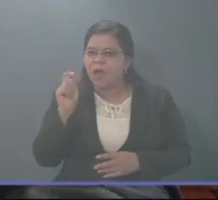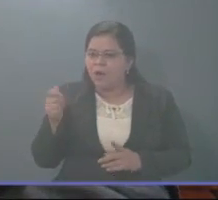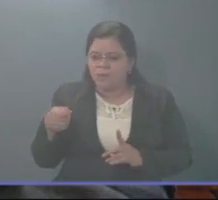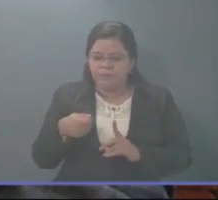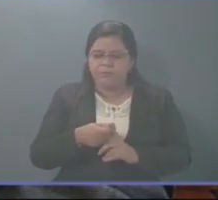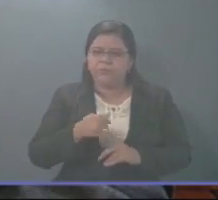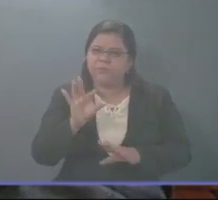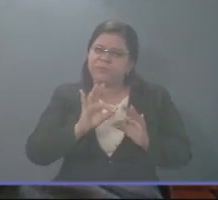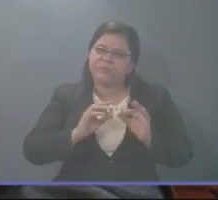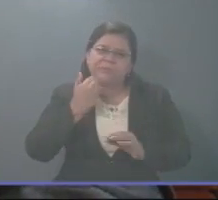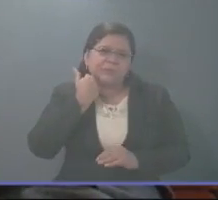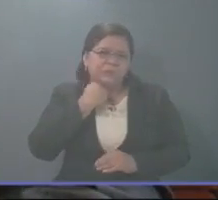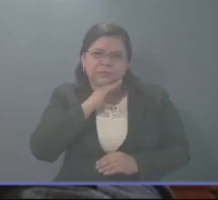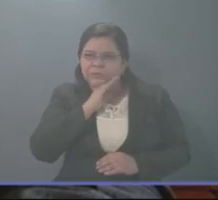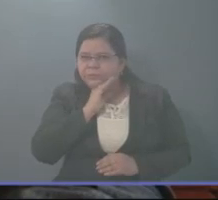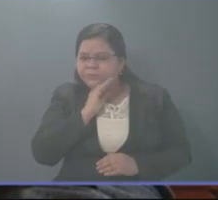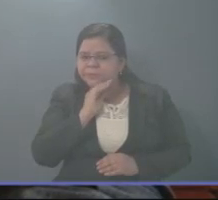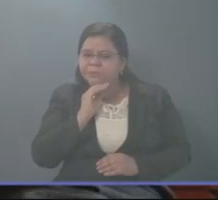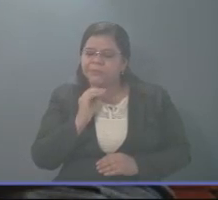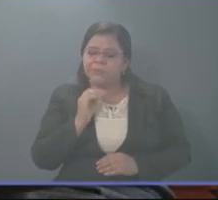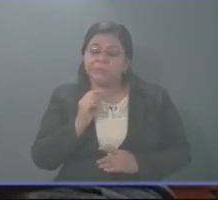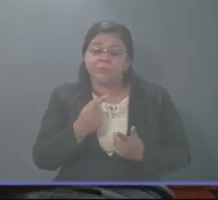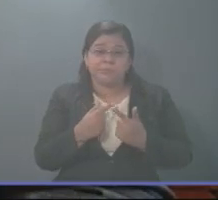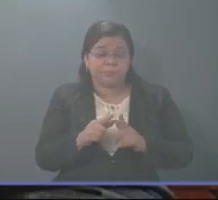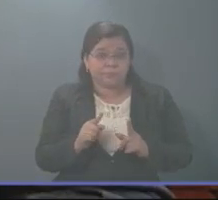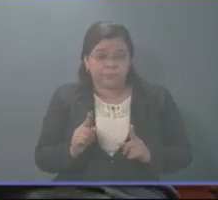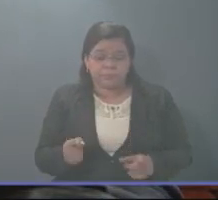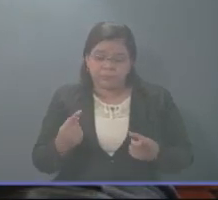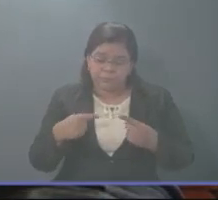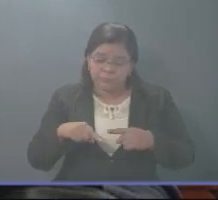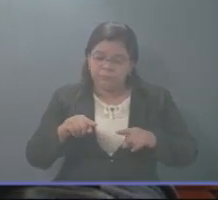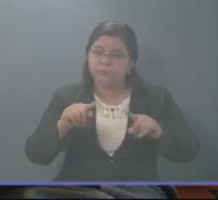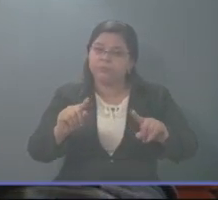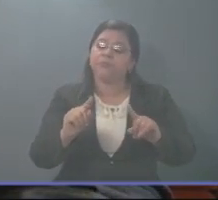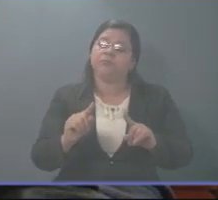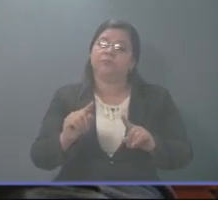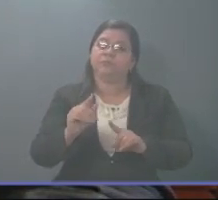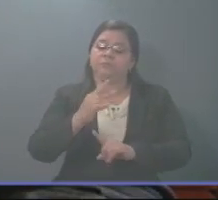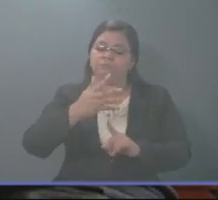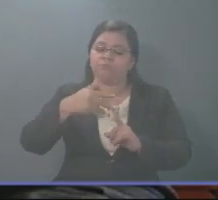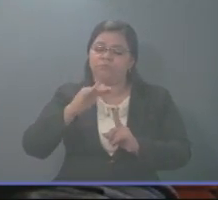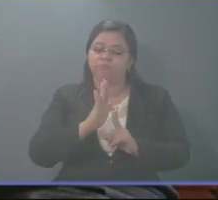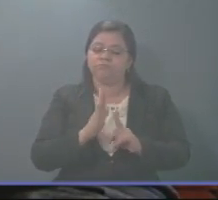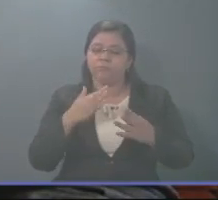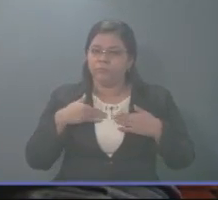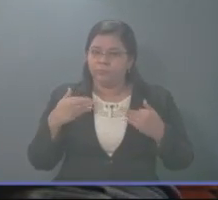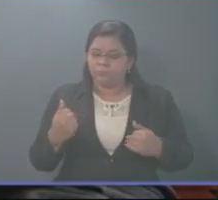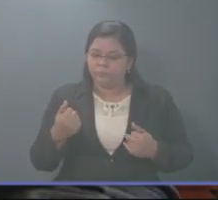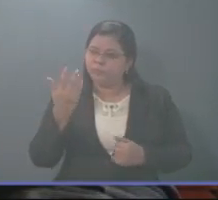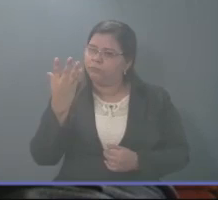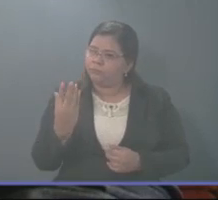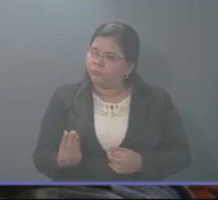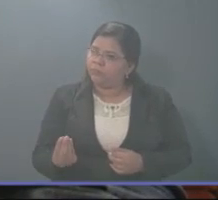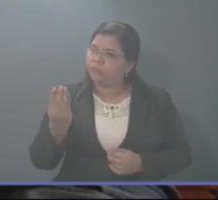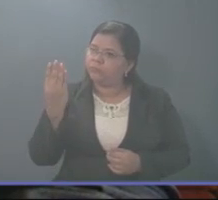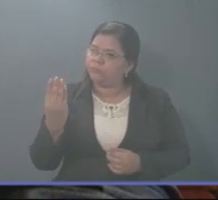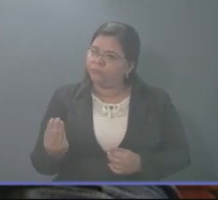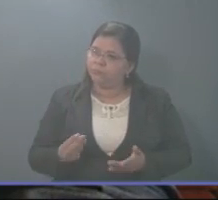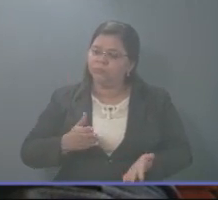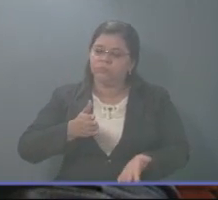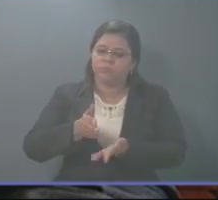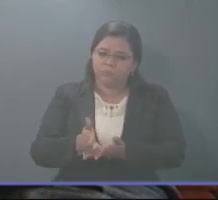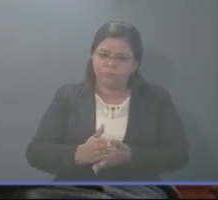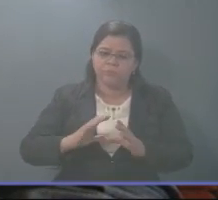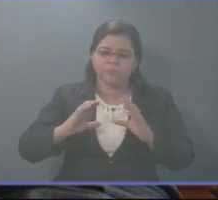con alguna enfermedad terminal y que todavía, pese a esa condición de salud, van día con día a las aulas a